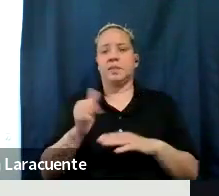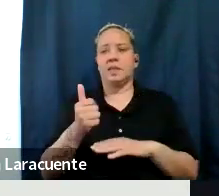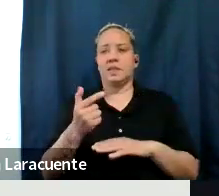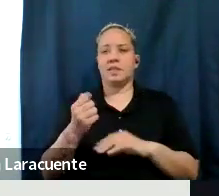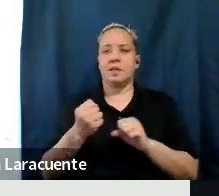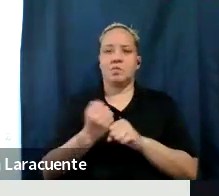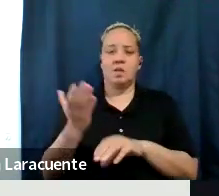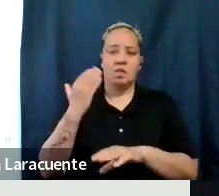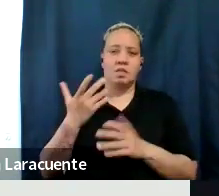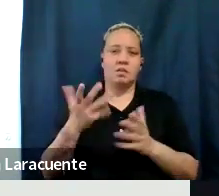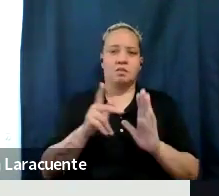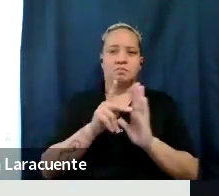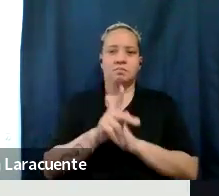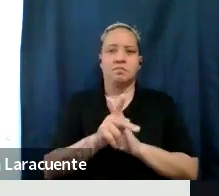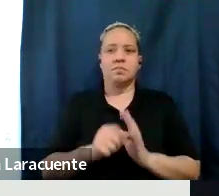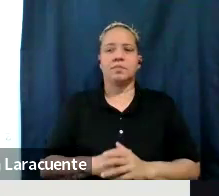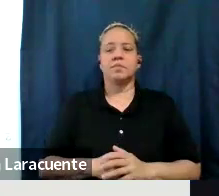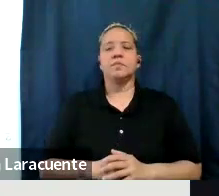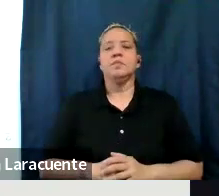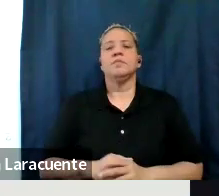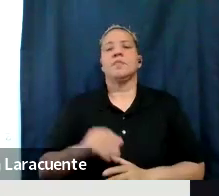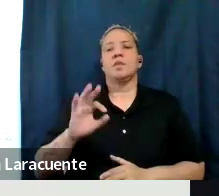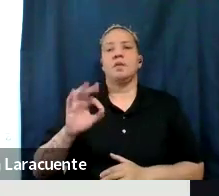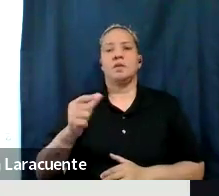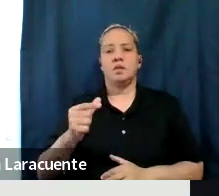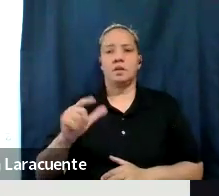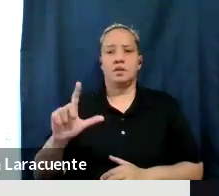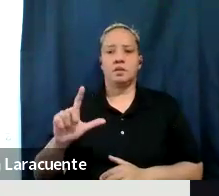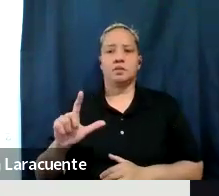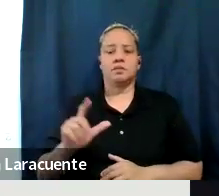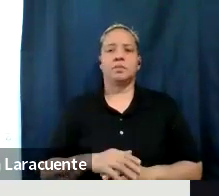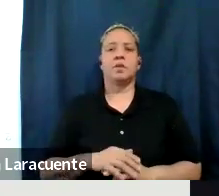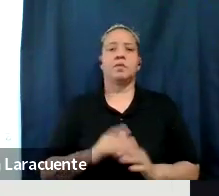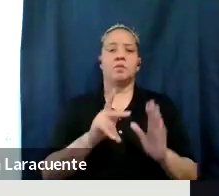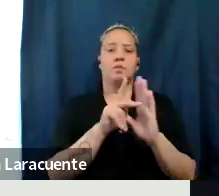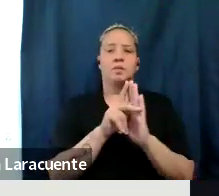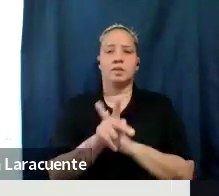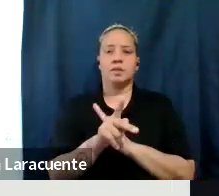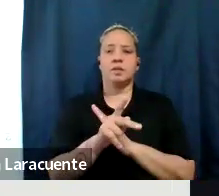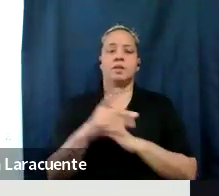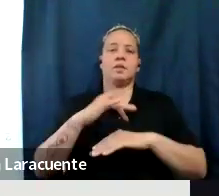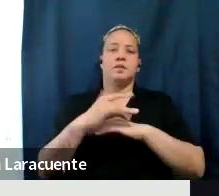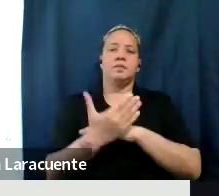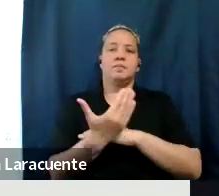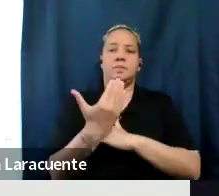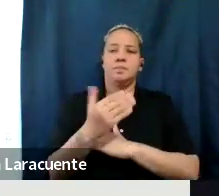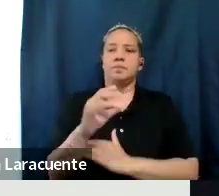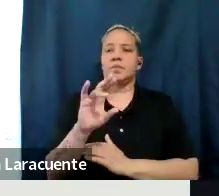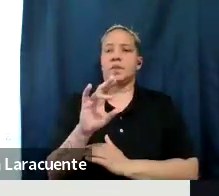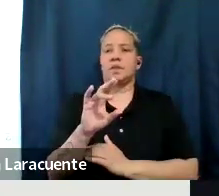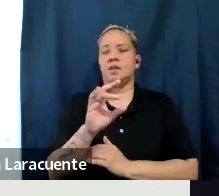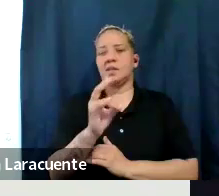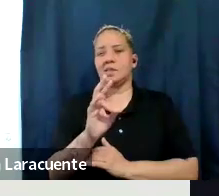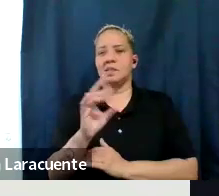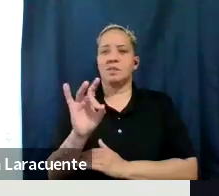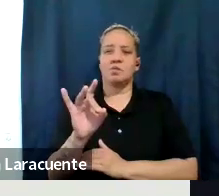Federico García Lorca, como les decía, es fusilado en la madrugada del 17,